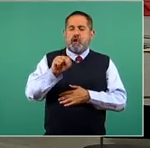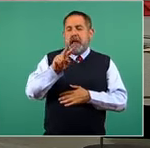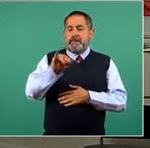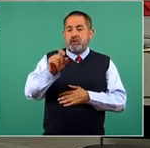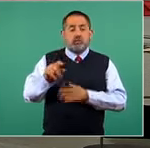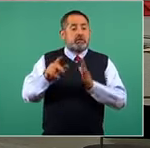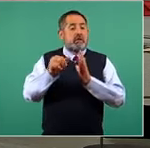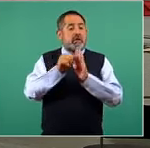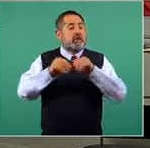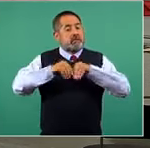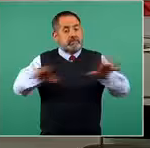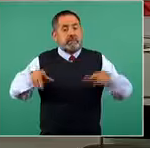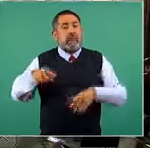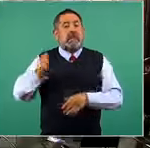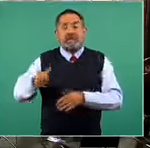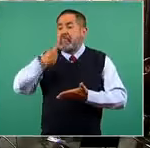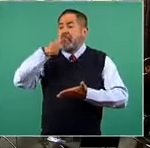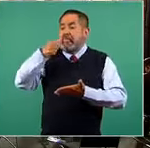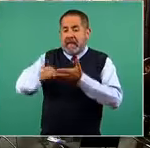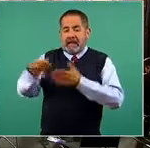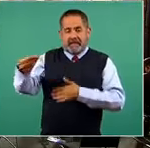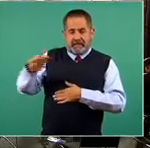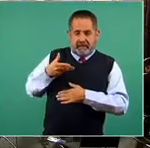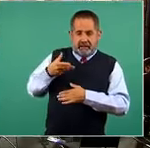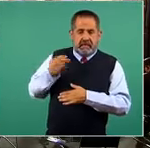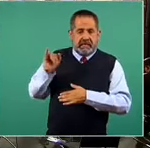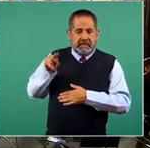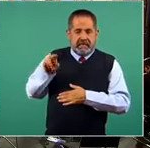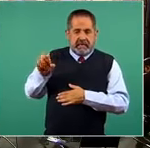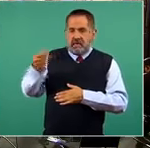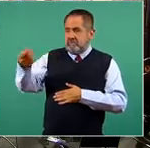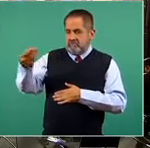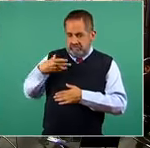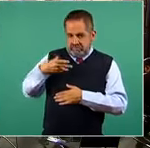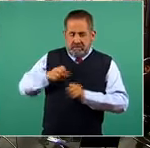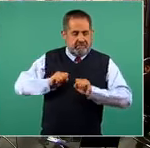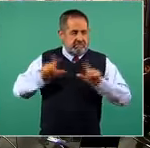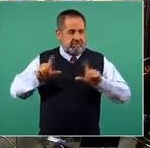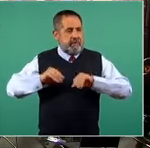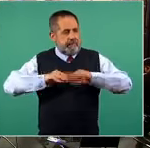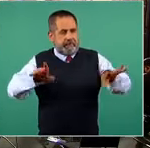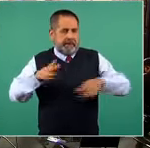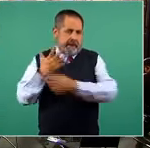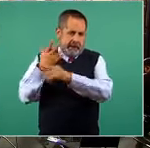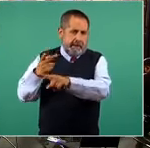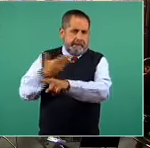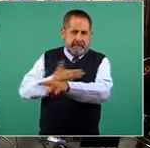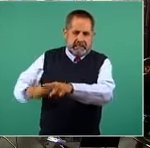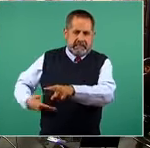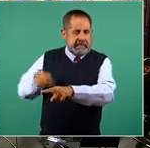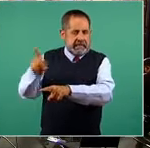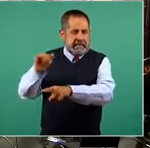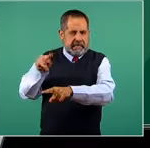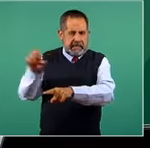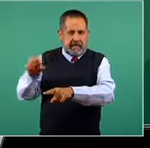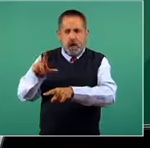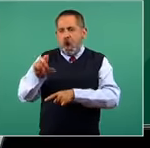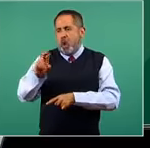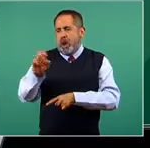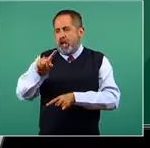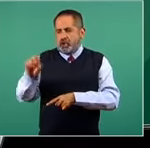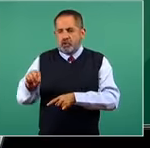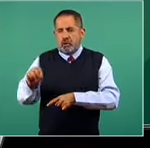publicamos la carta que amablemente envió al Instituto Nacional Electoral a nombre del presidente del instituto